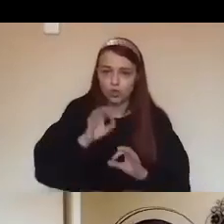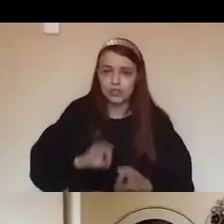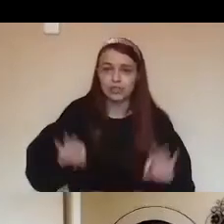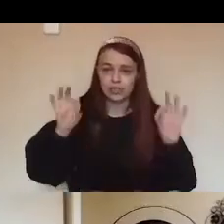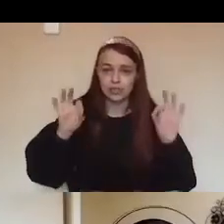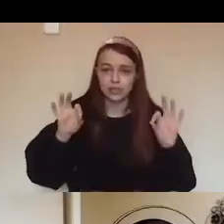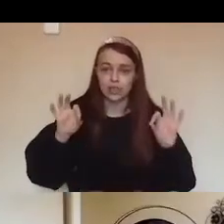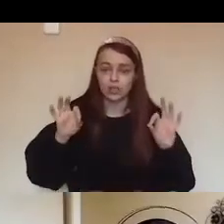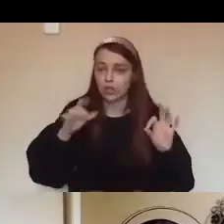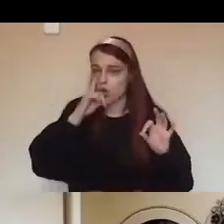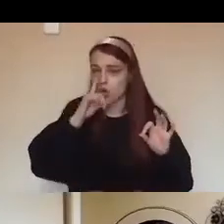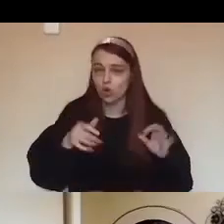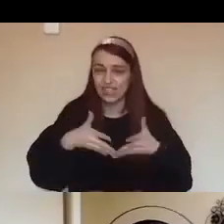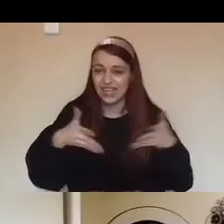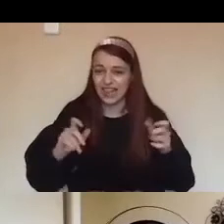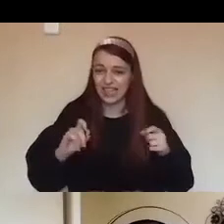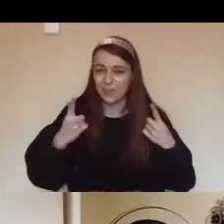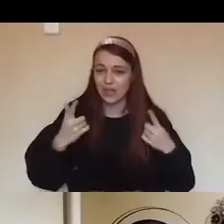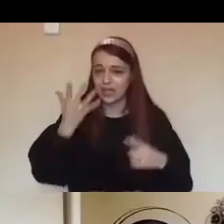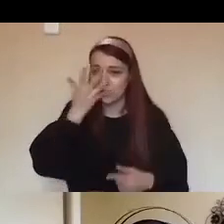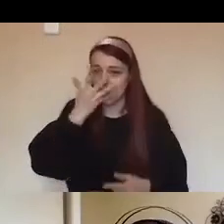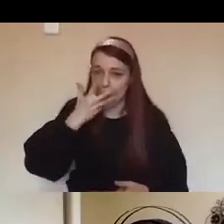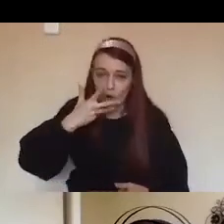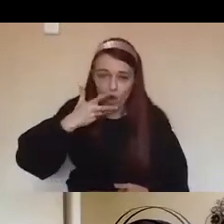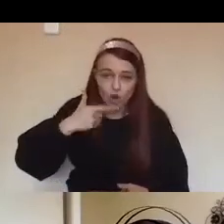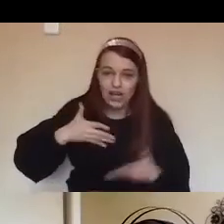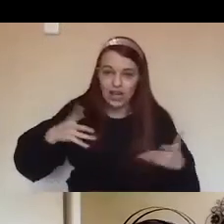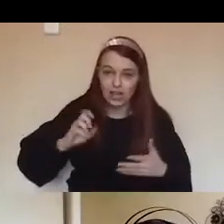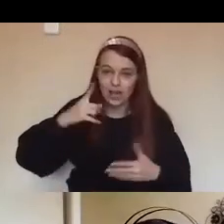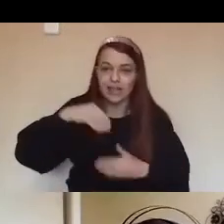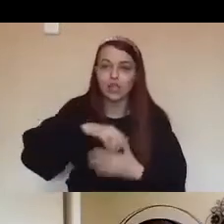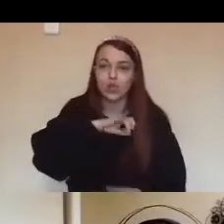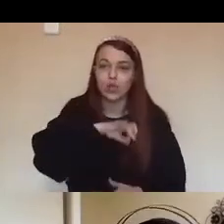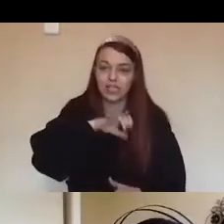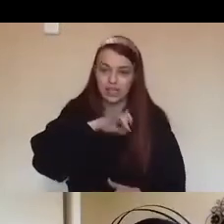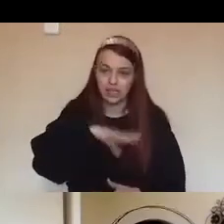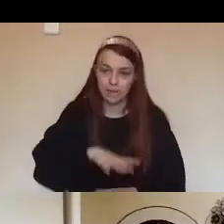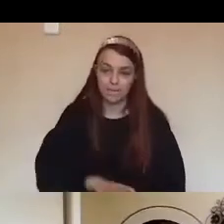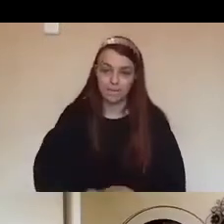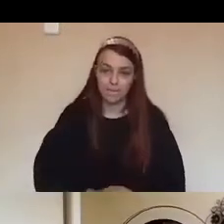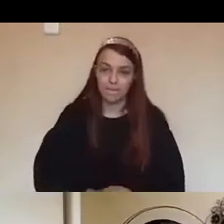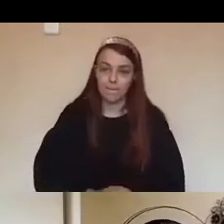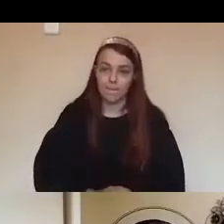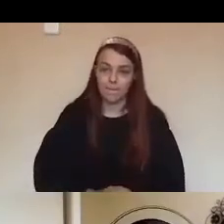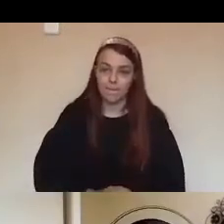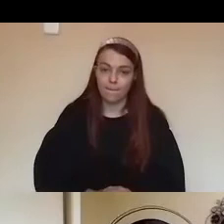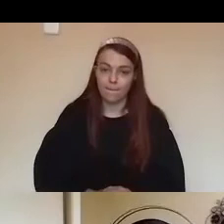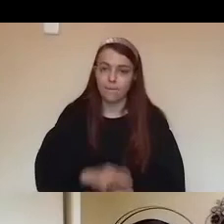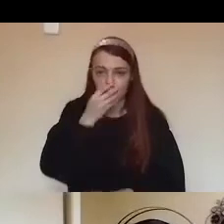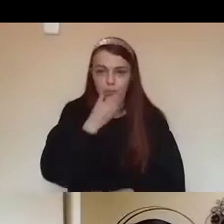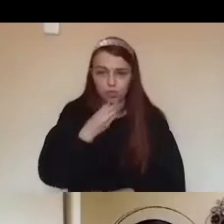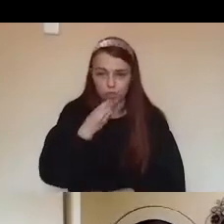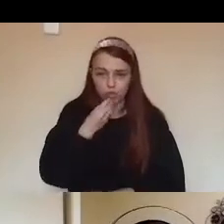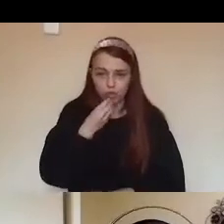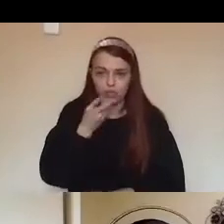de mayor tamaño y de mayor colorido en Chile. Entonces son muy, muy atractivos. Además tienen